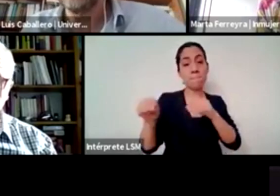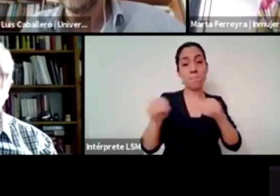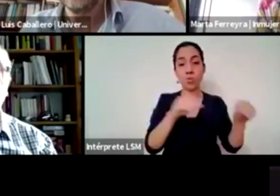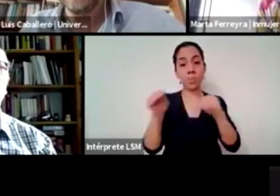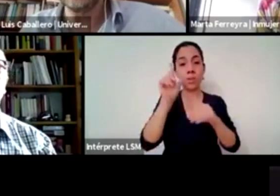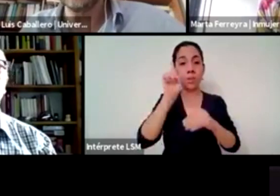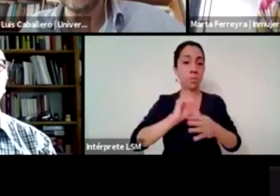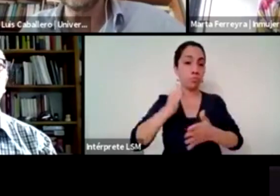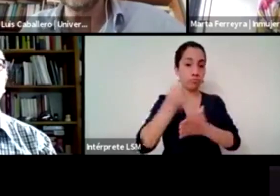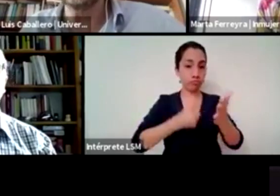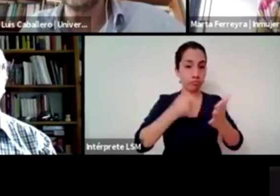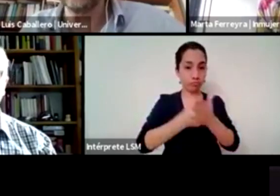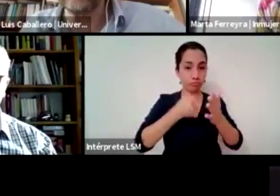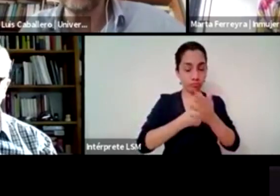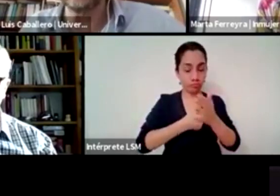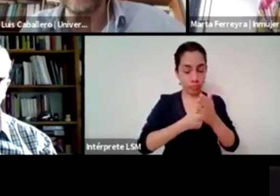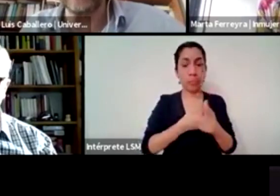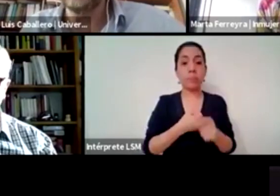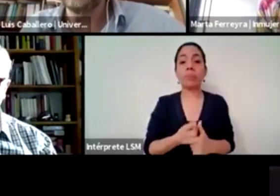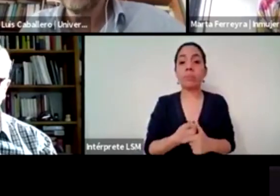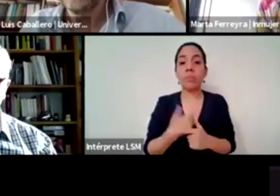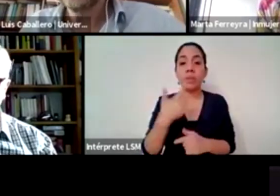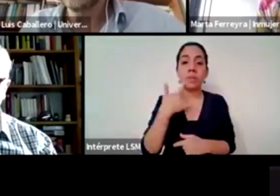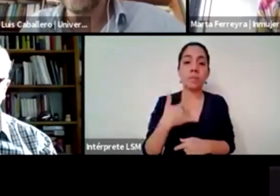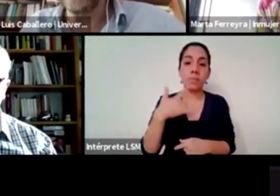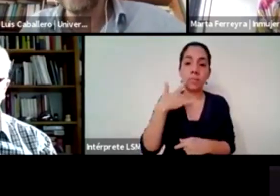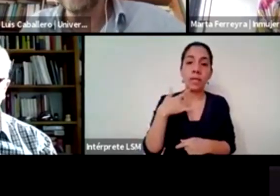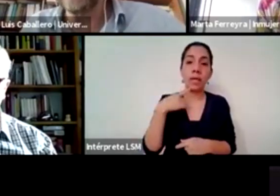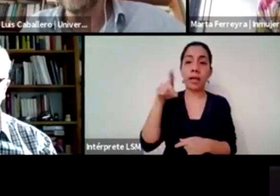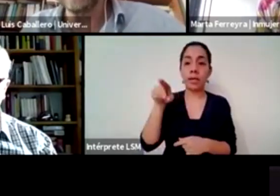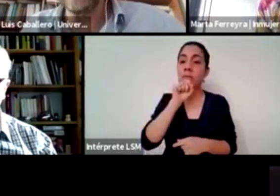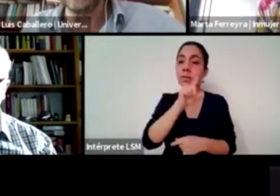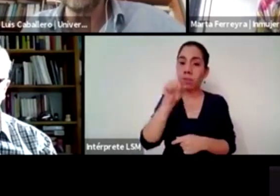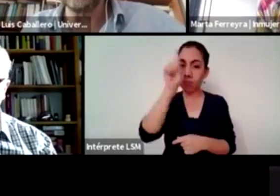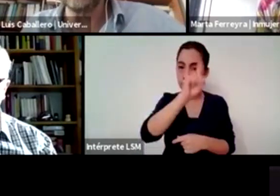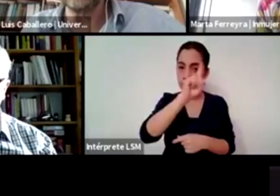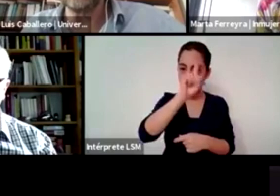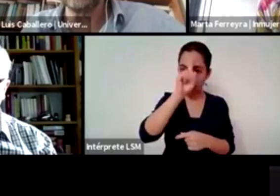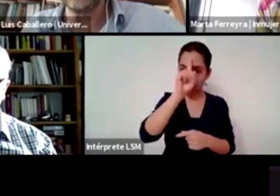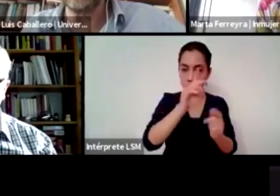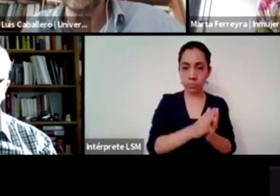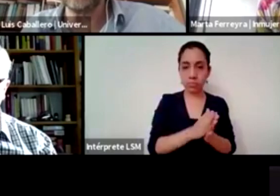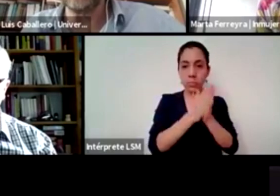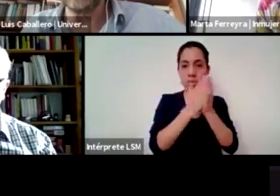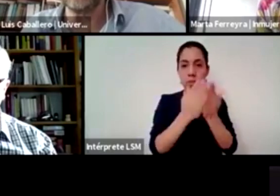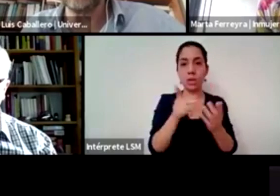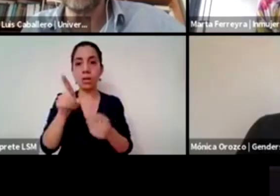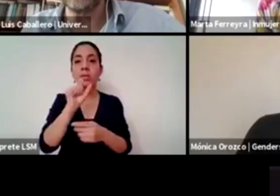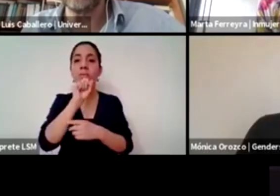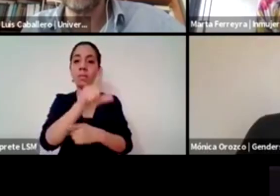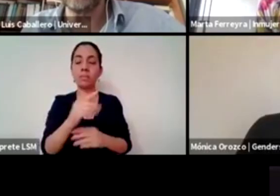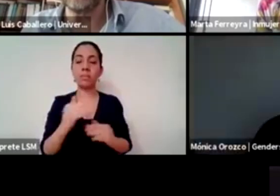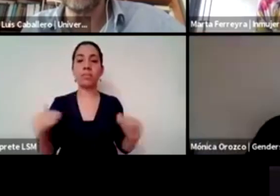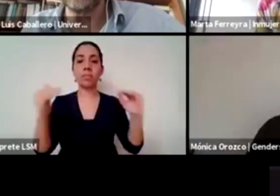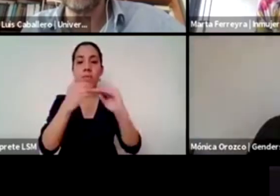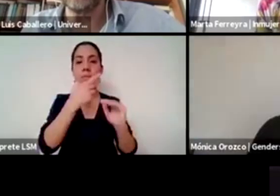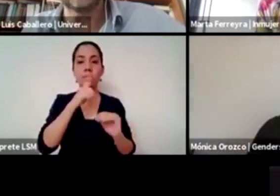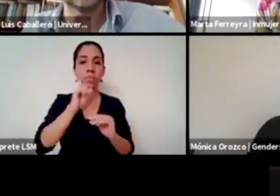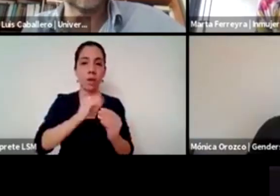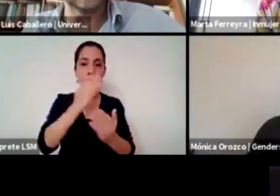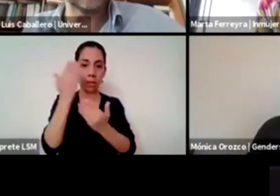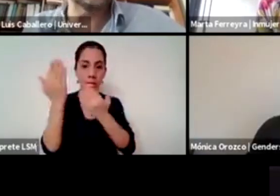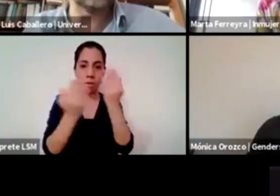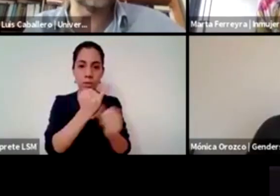país e integrante de su consejo editorial secretaria de equidad de género del programa universitario estudios de género el